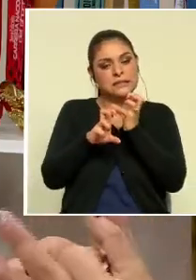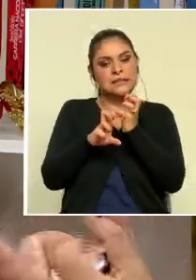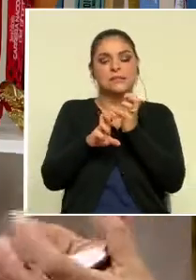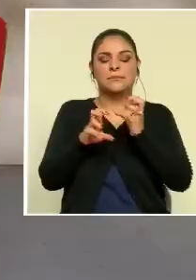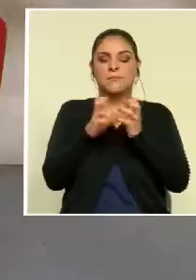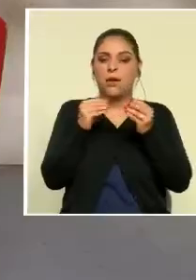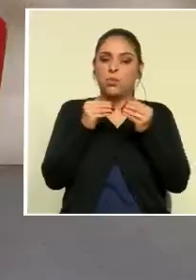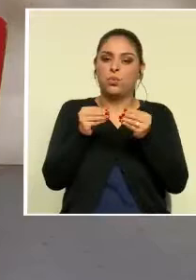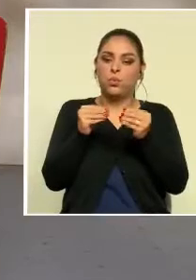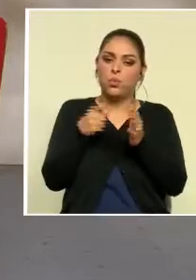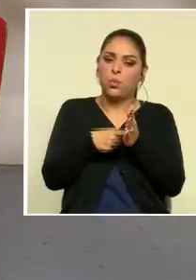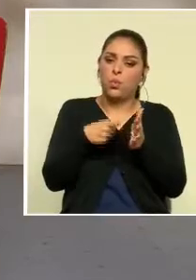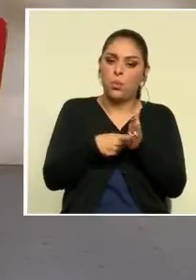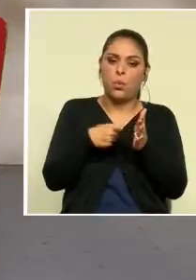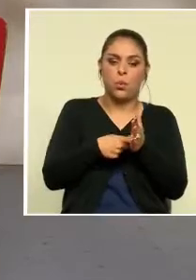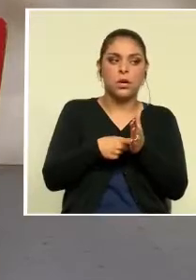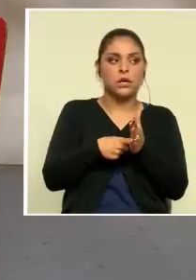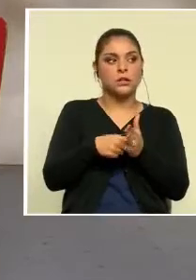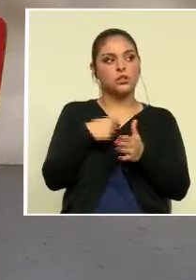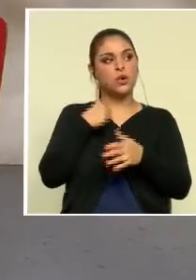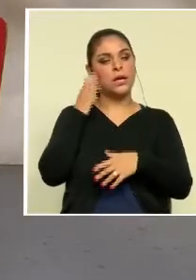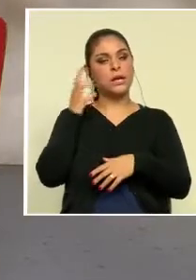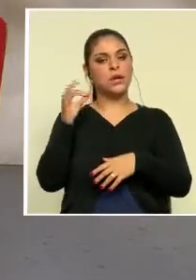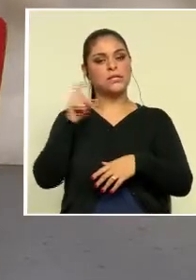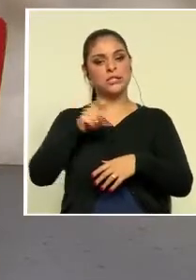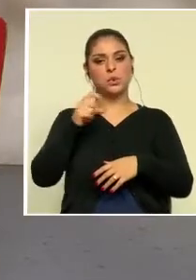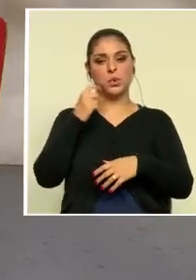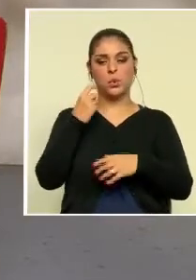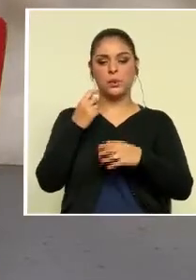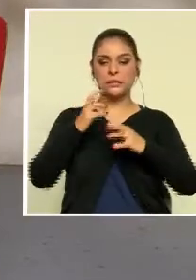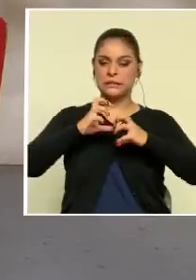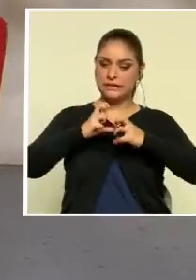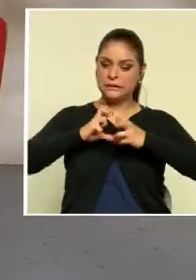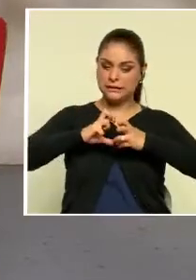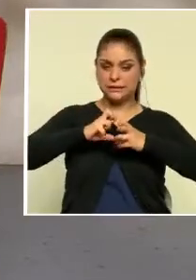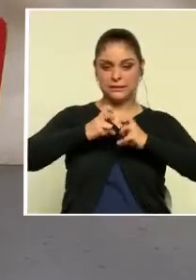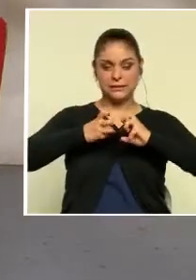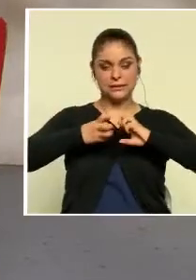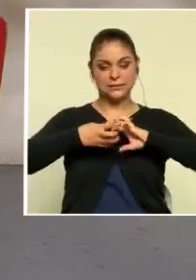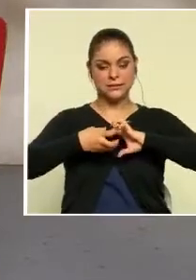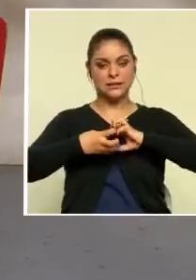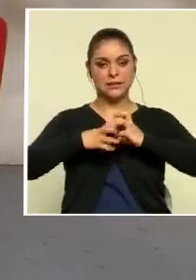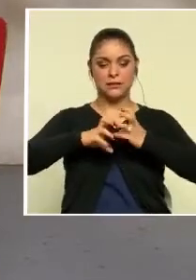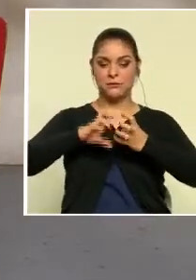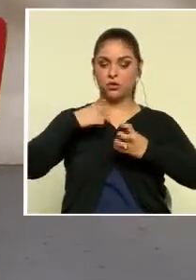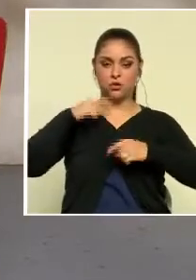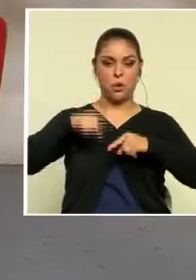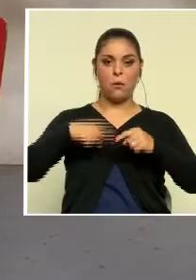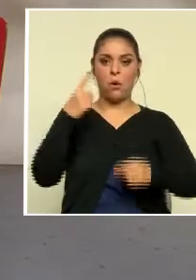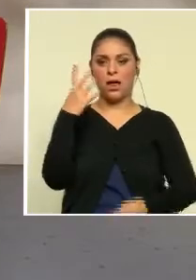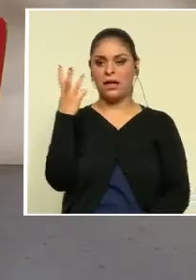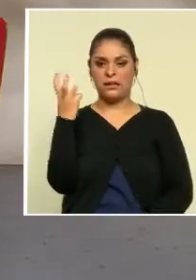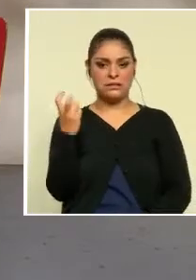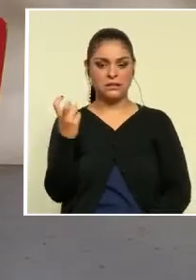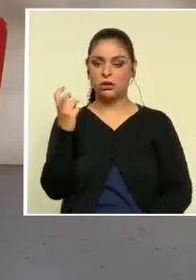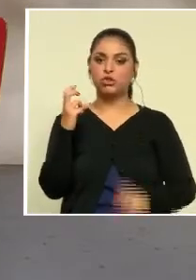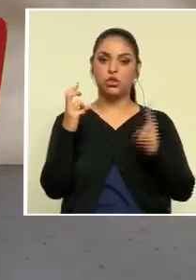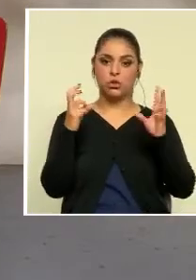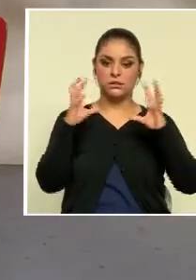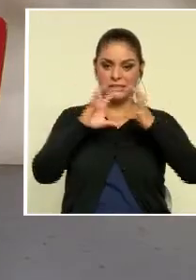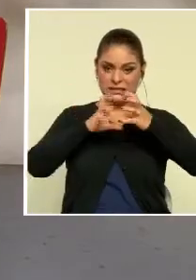fuerte es yo creo que ganando el añil dos más y porque ya no pude hacerlo con una ir haciéndolo poco a